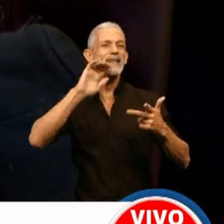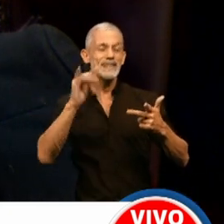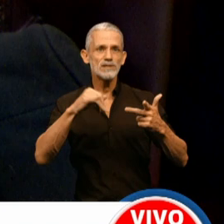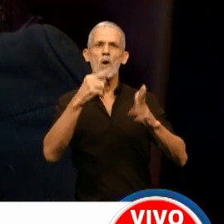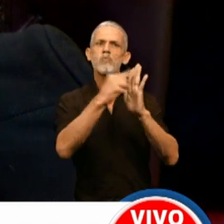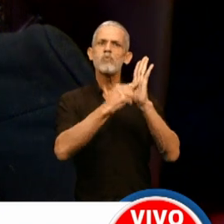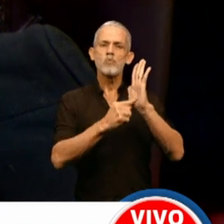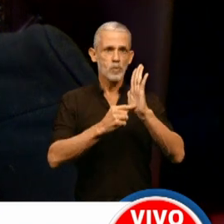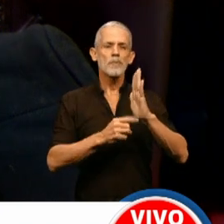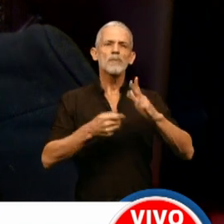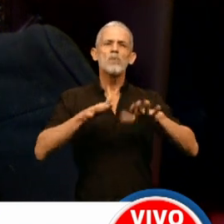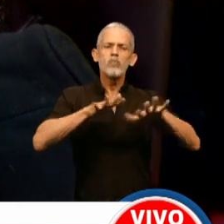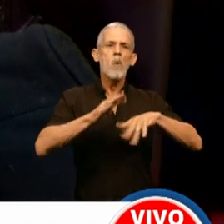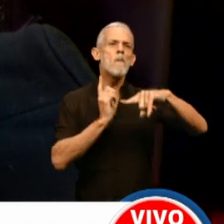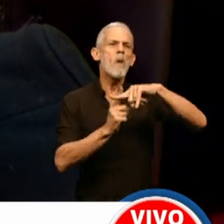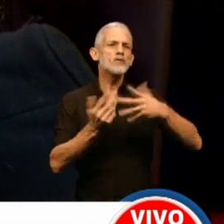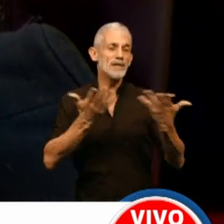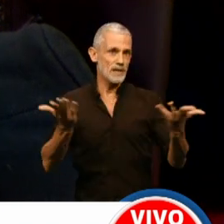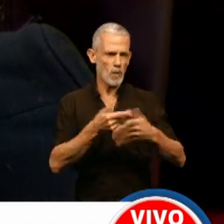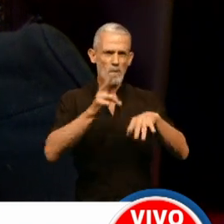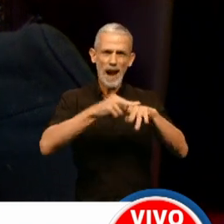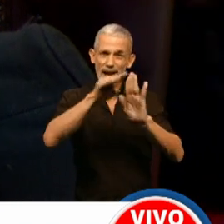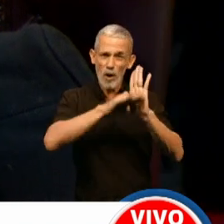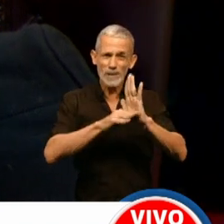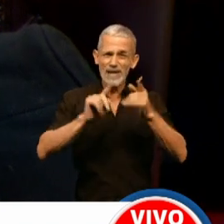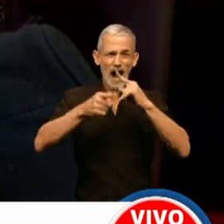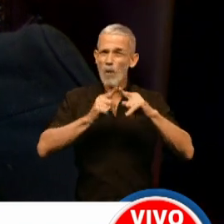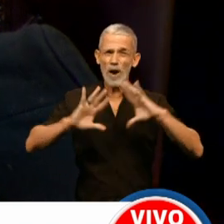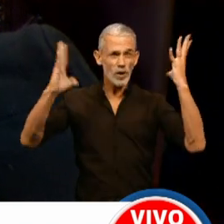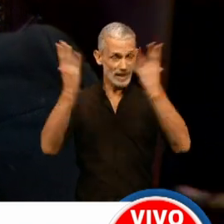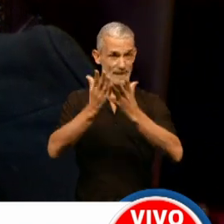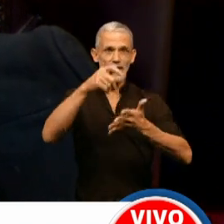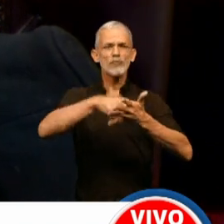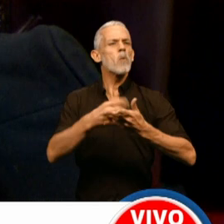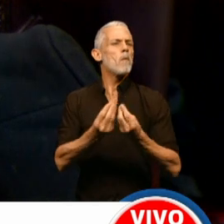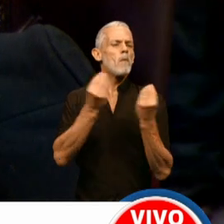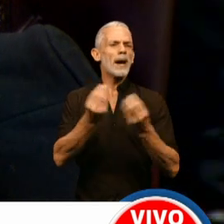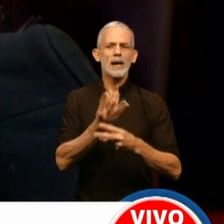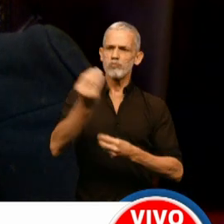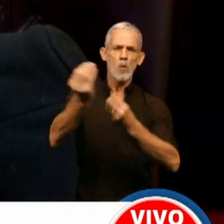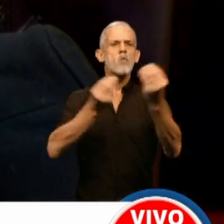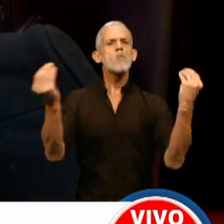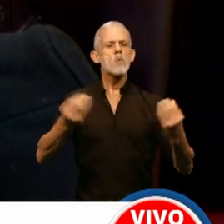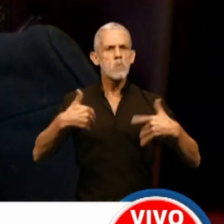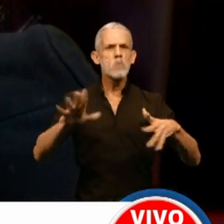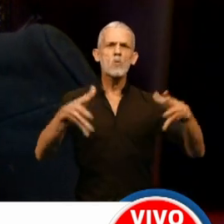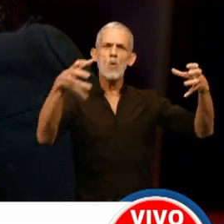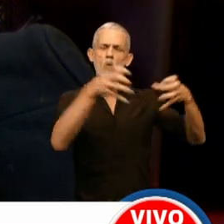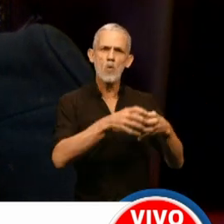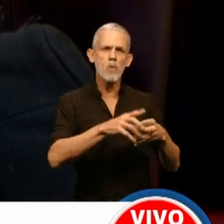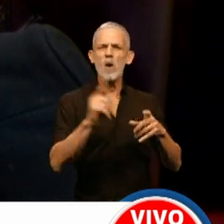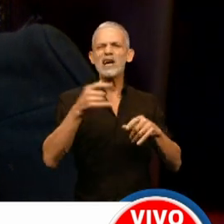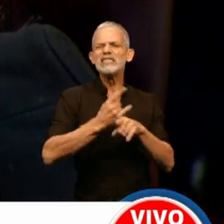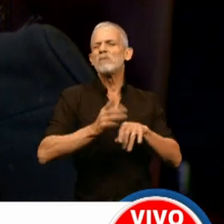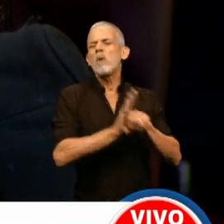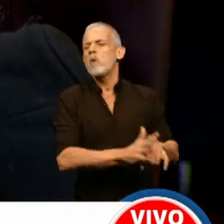de acción positiva tal como recomiendan los tratados internacionales para lograr el acceso laboral a un colectivo históricamente